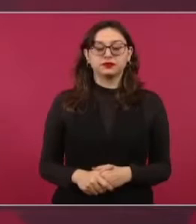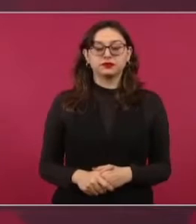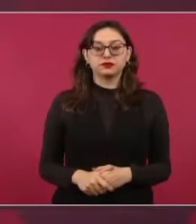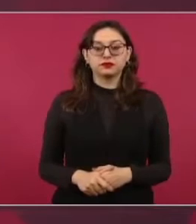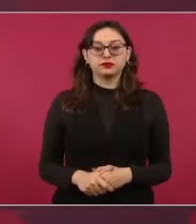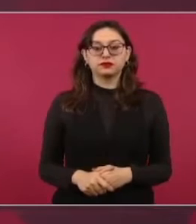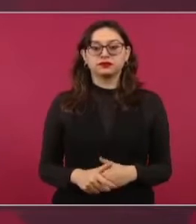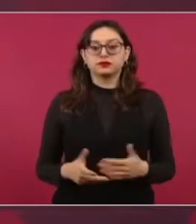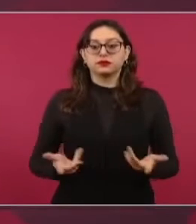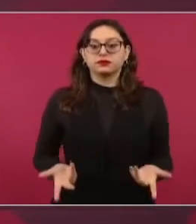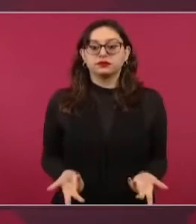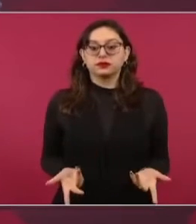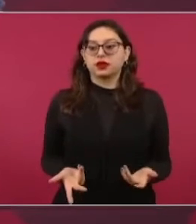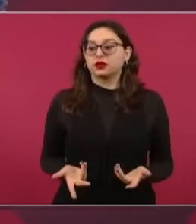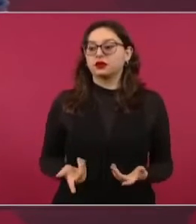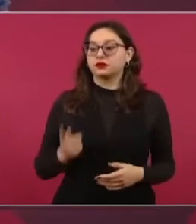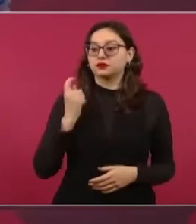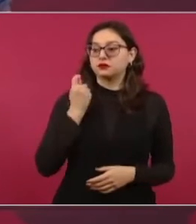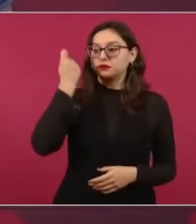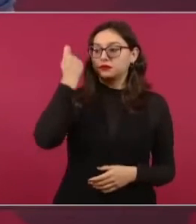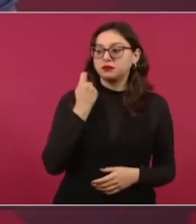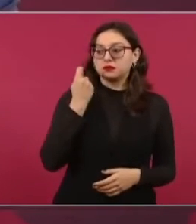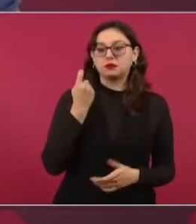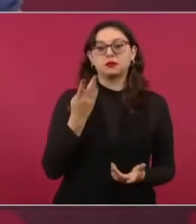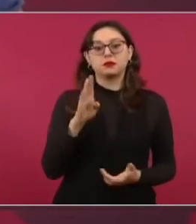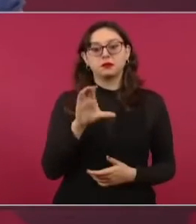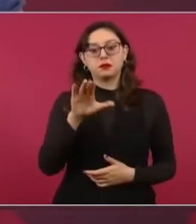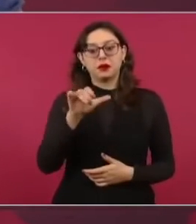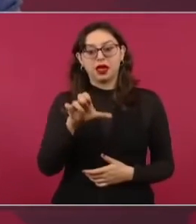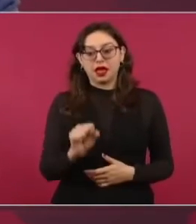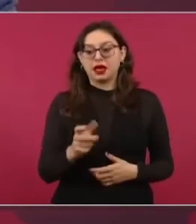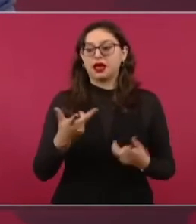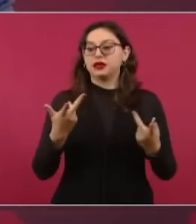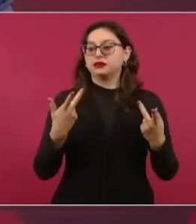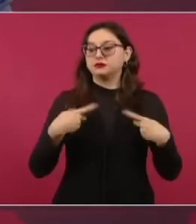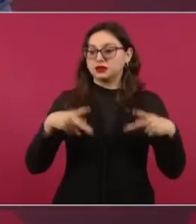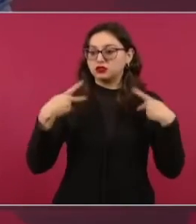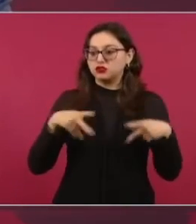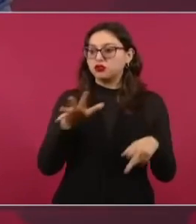a grupos financieros, a bancos, las pensiones de los trabajadores.